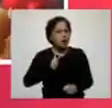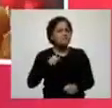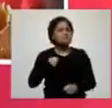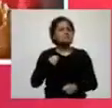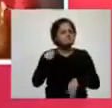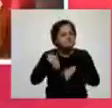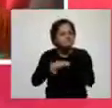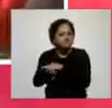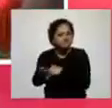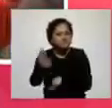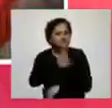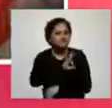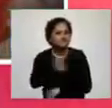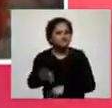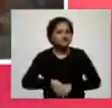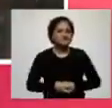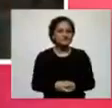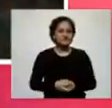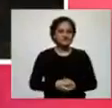ir.